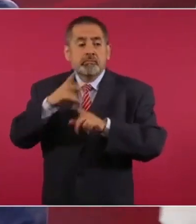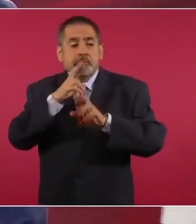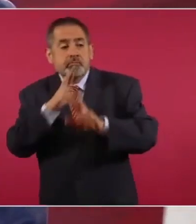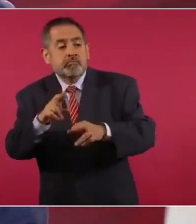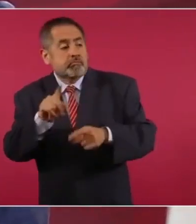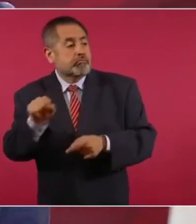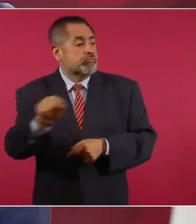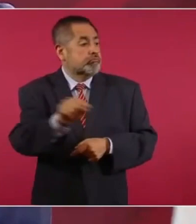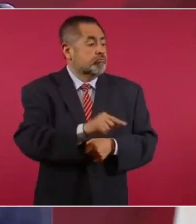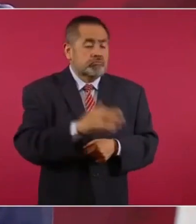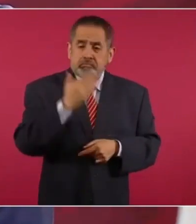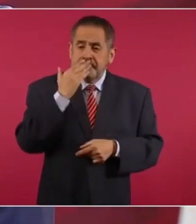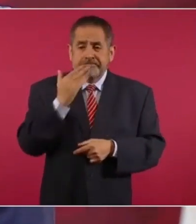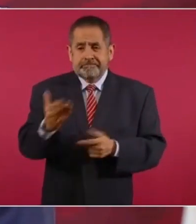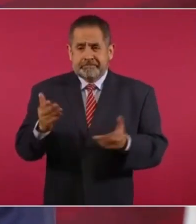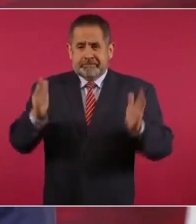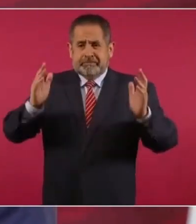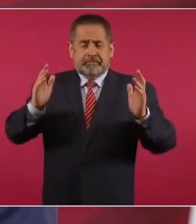resultados.